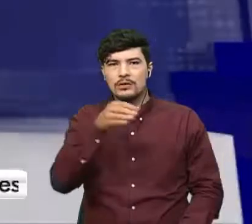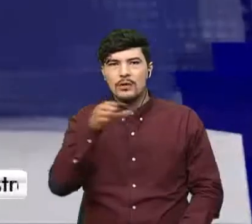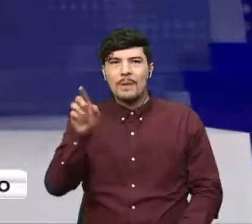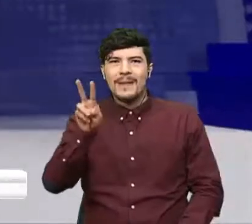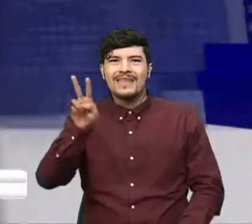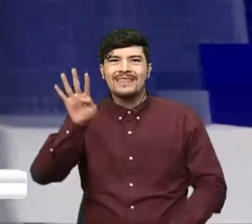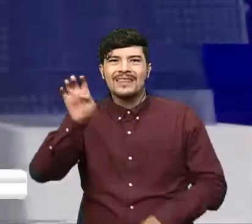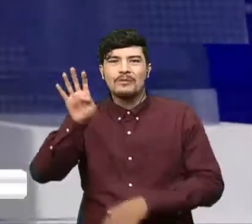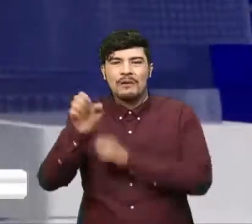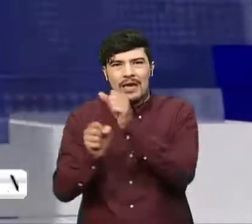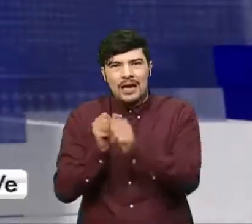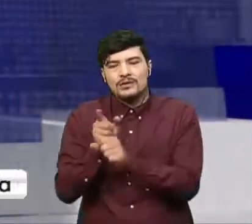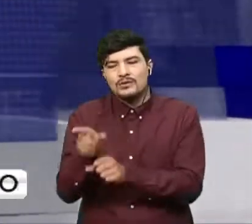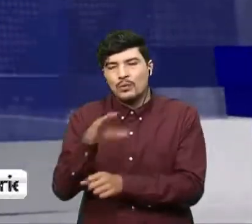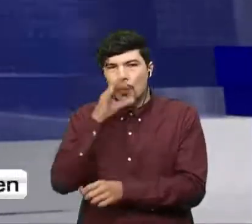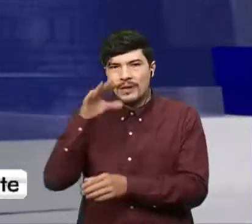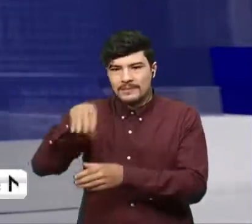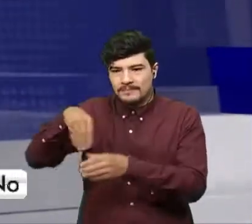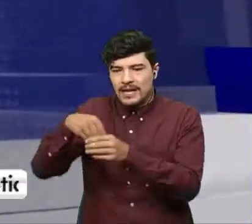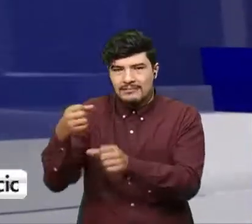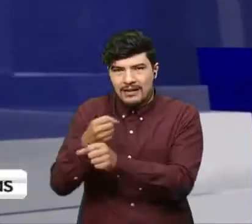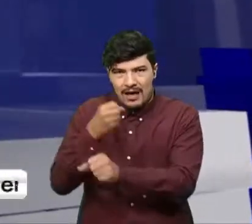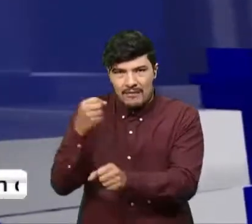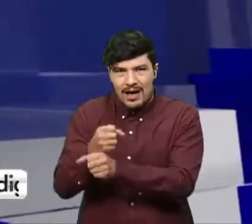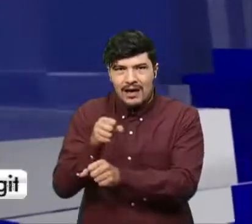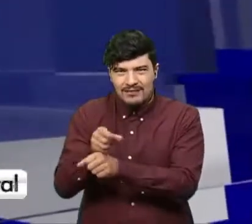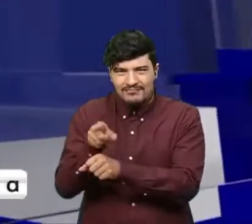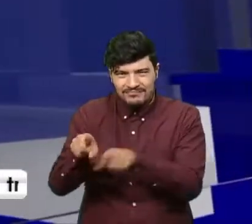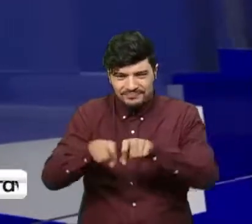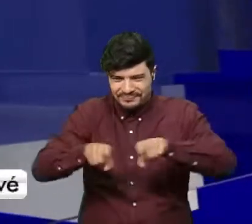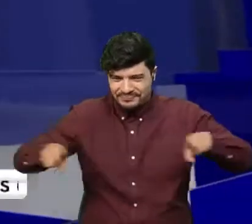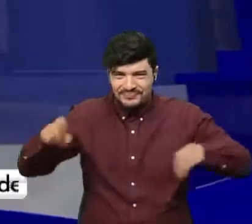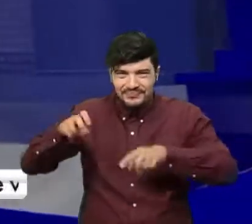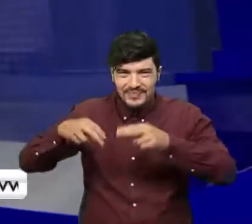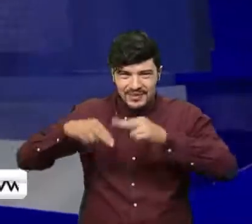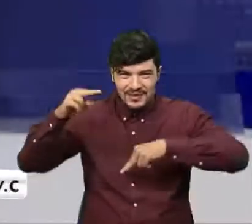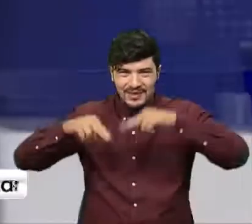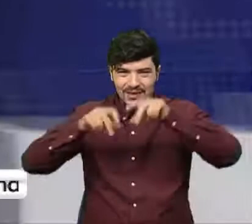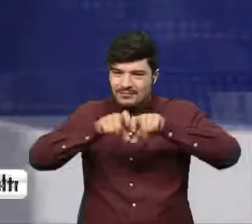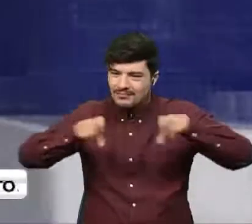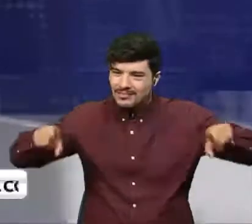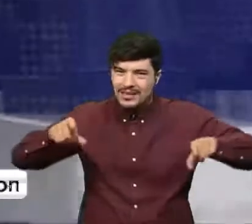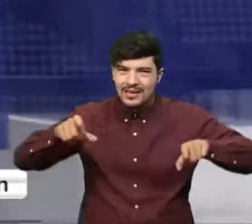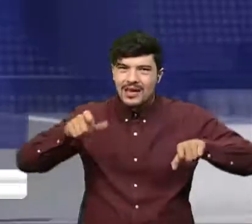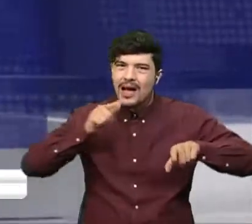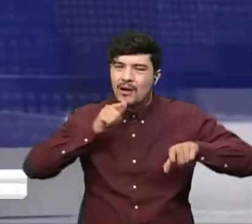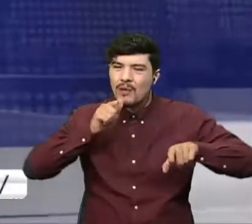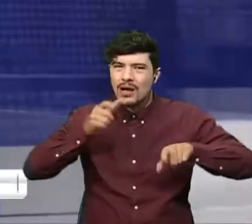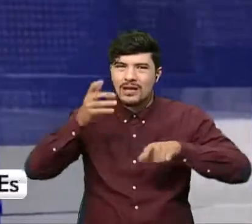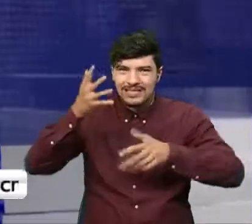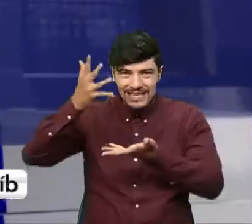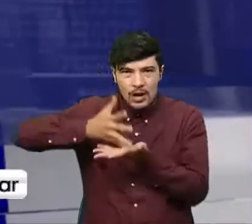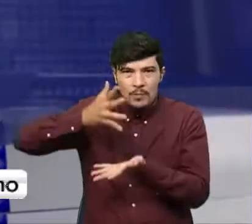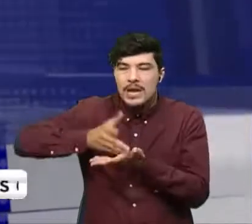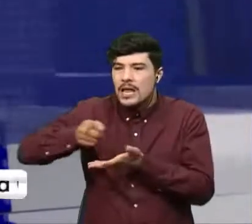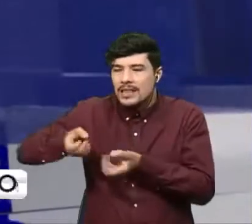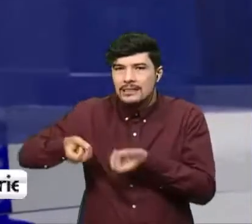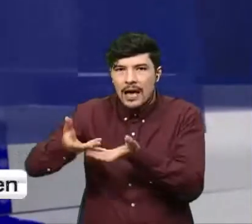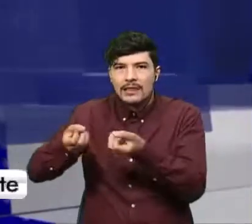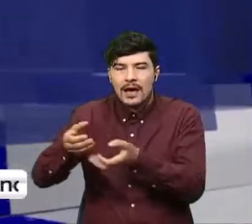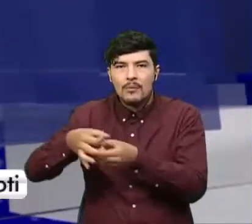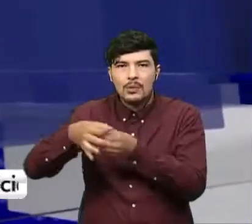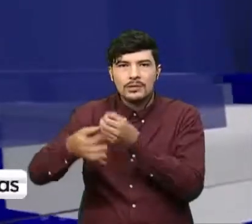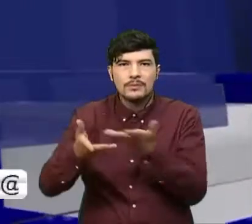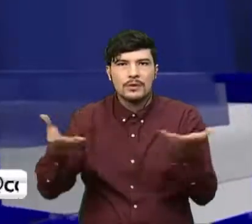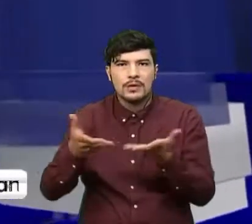quien trabajaba en las instalaciones de la tubería correspondiente al acueducto de la 5000, que surtirá de agua a los municipios de Socorro